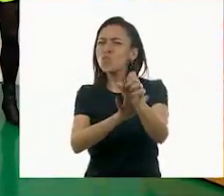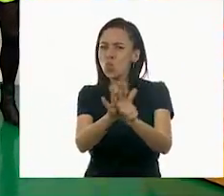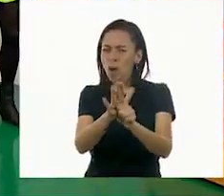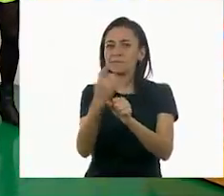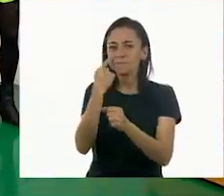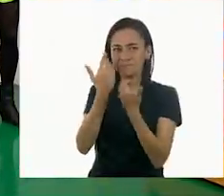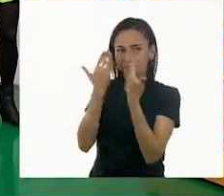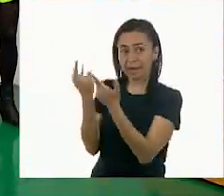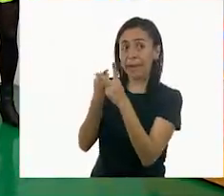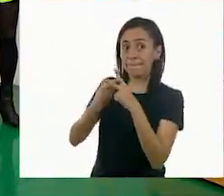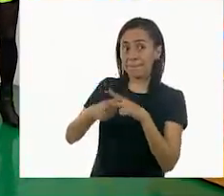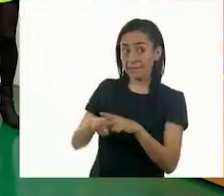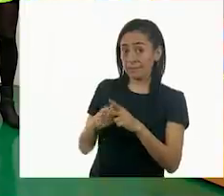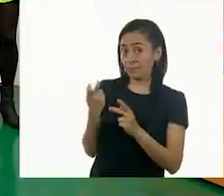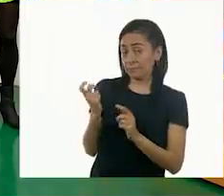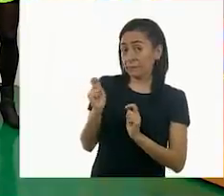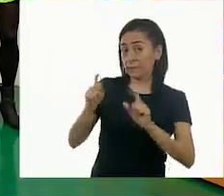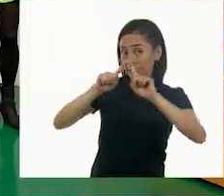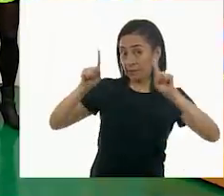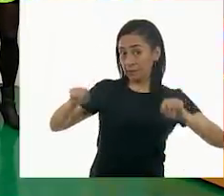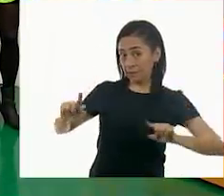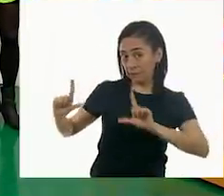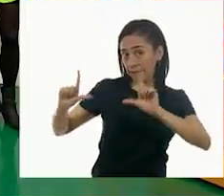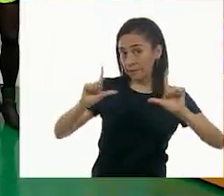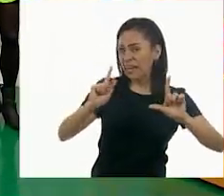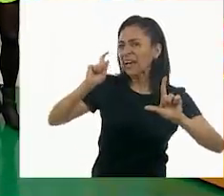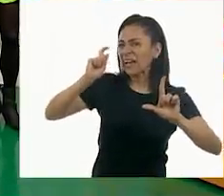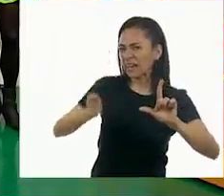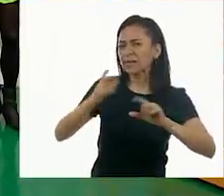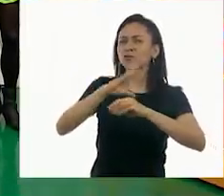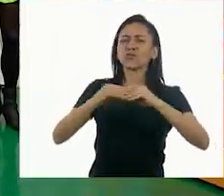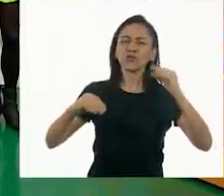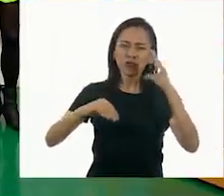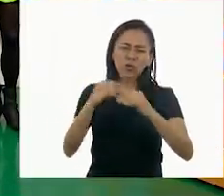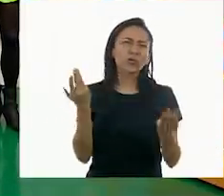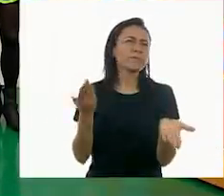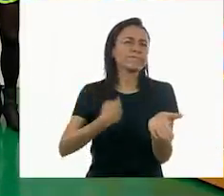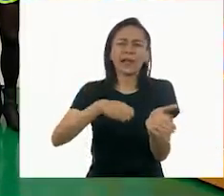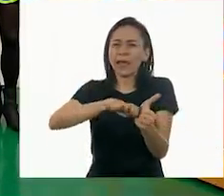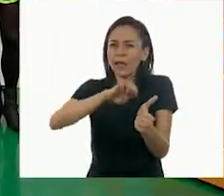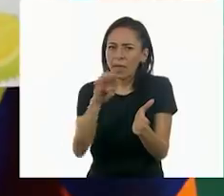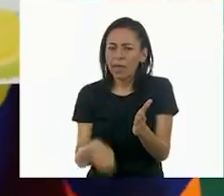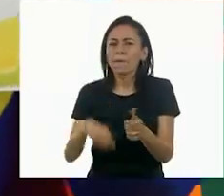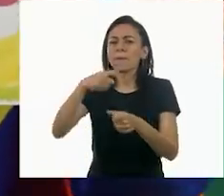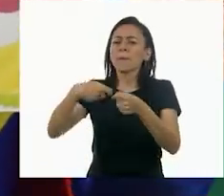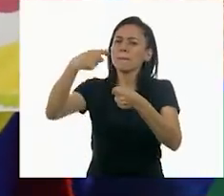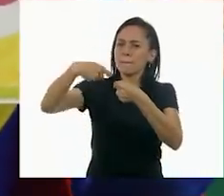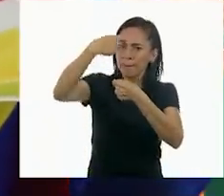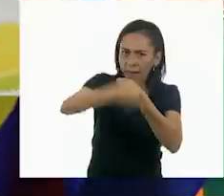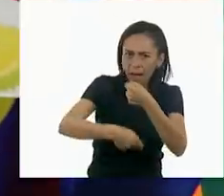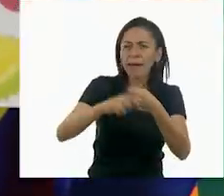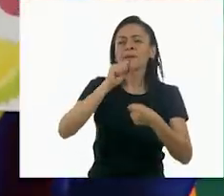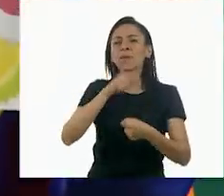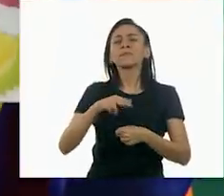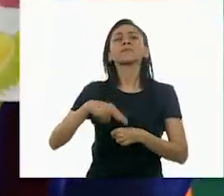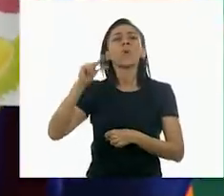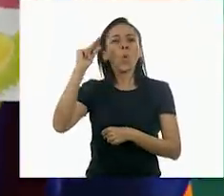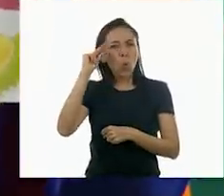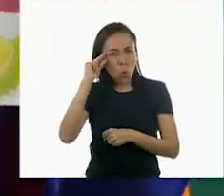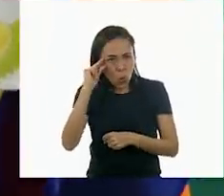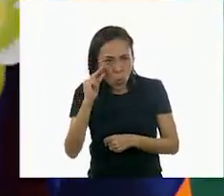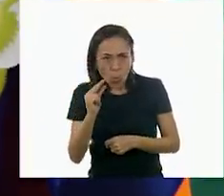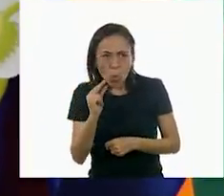observamos frutas como el plátano, las uvas, la sandía, qué ricos